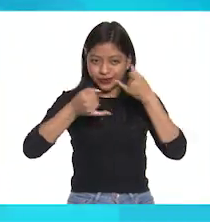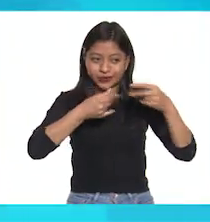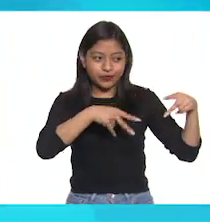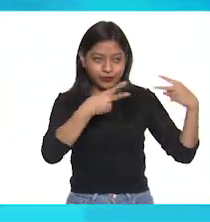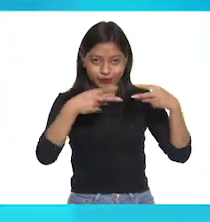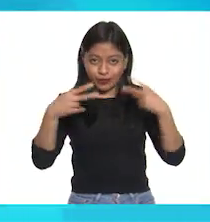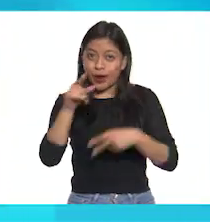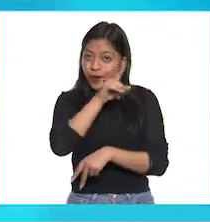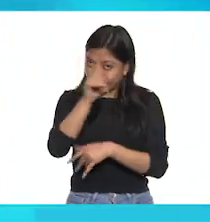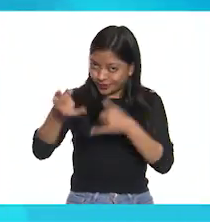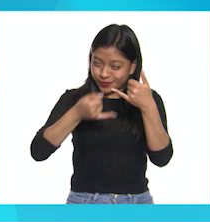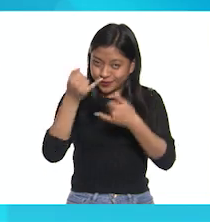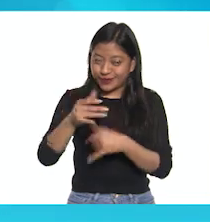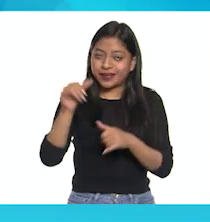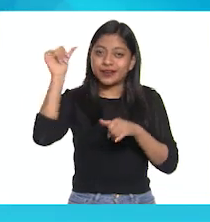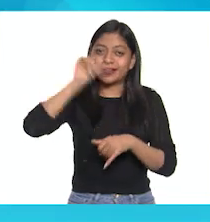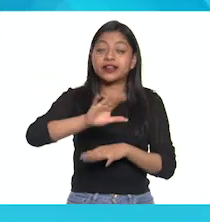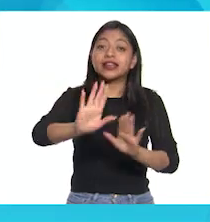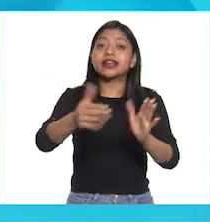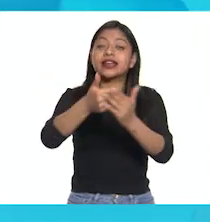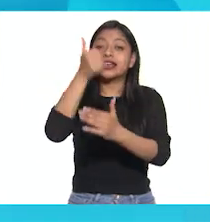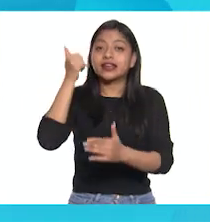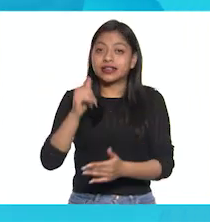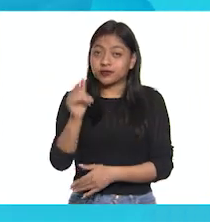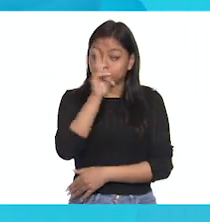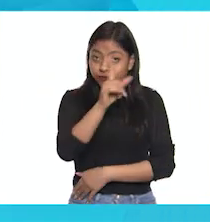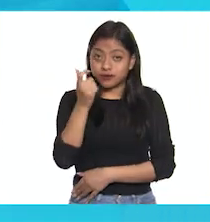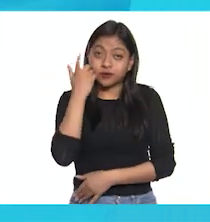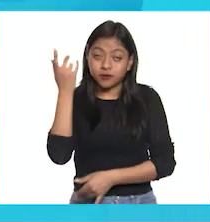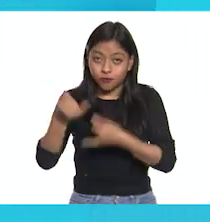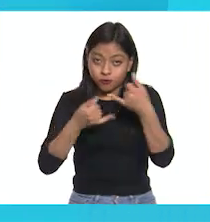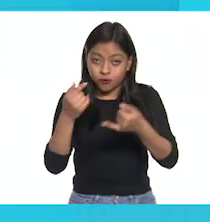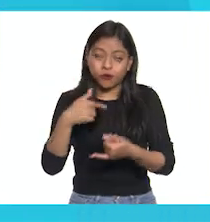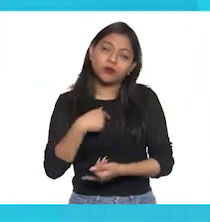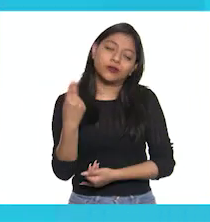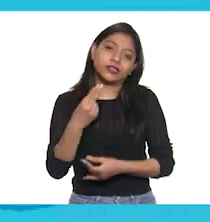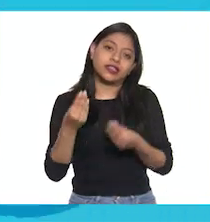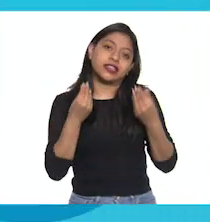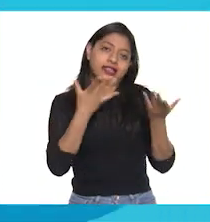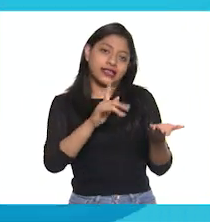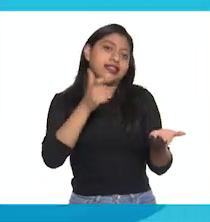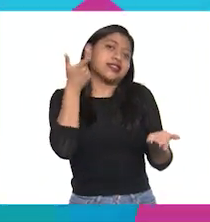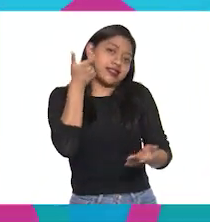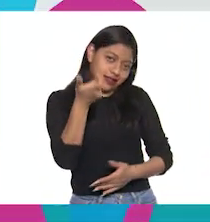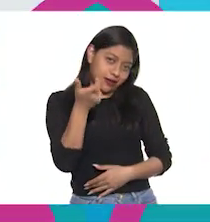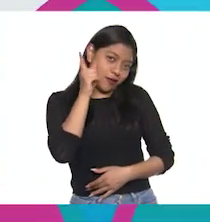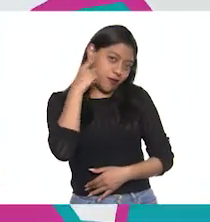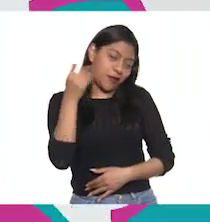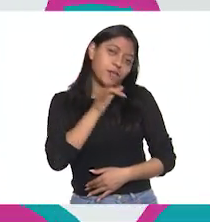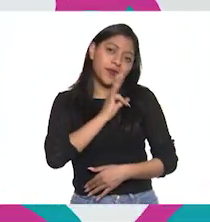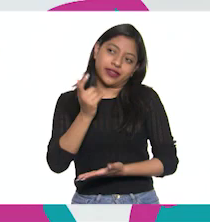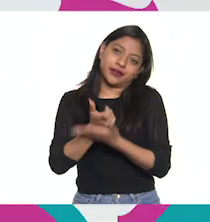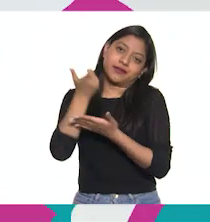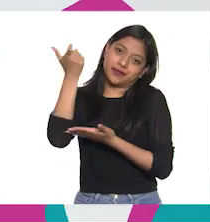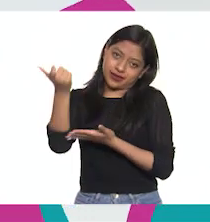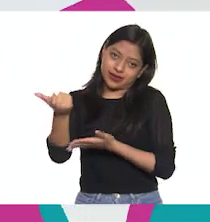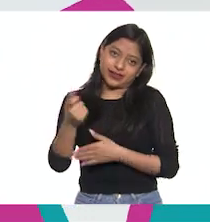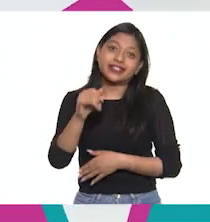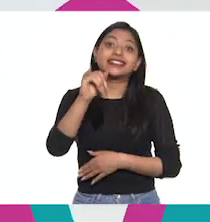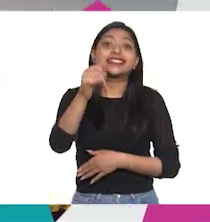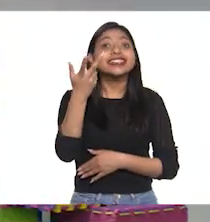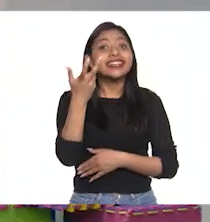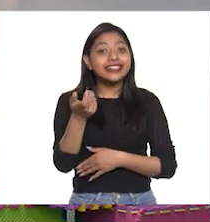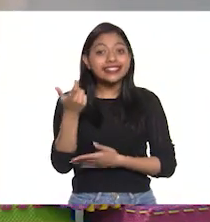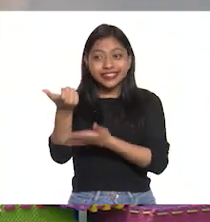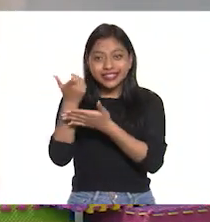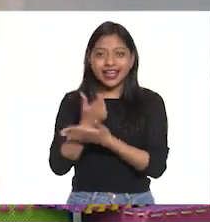bien. Vamos a jugar. Pero, para jugar, necesito darte dinero porque tienes que pagar, ¿no? Ah, es mi momento favorito